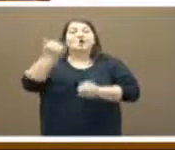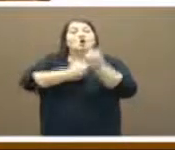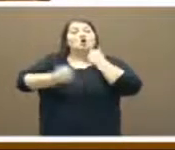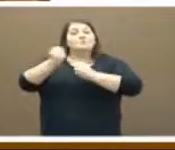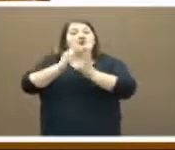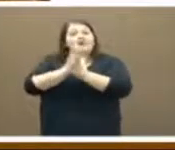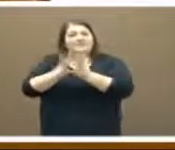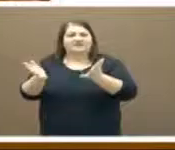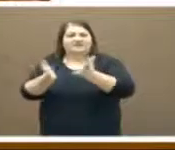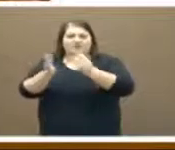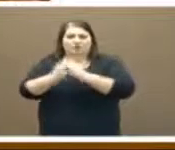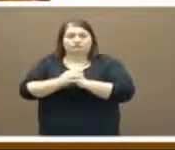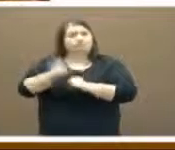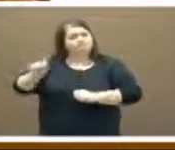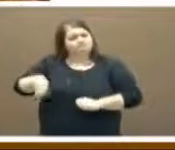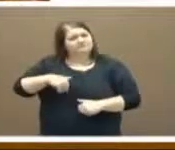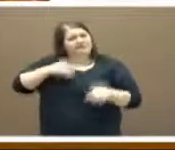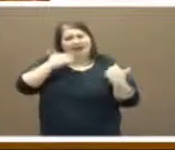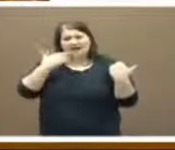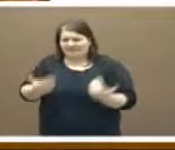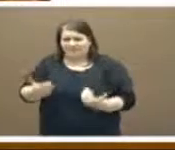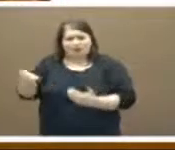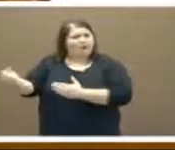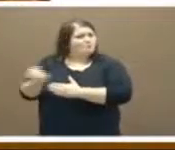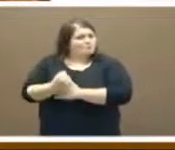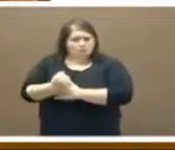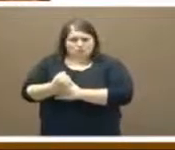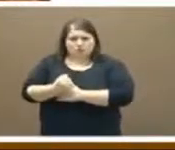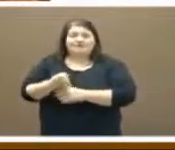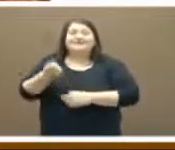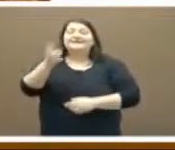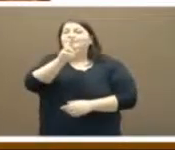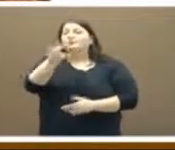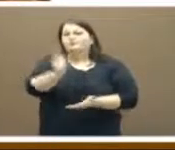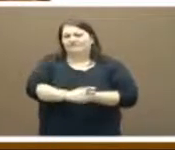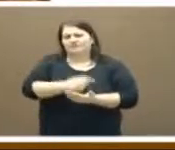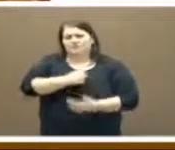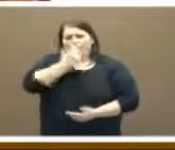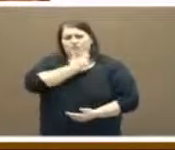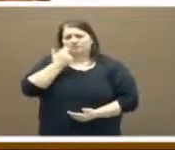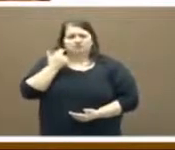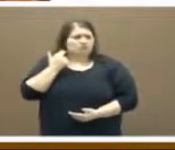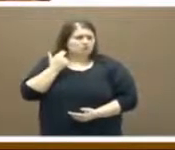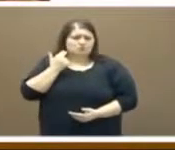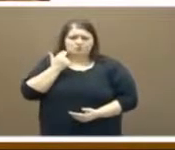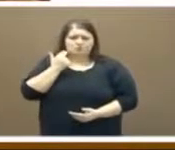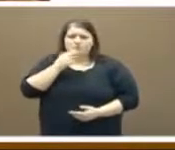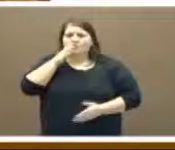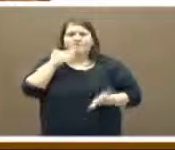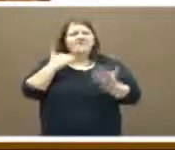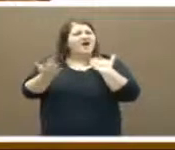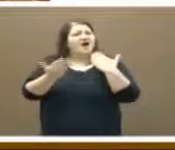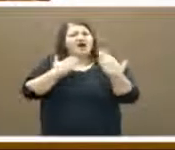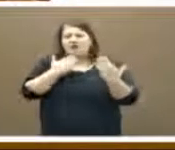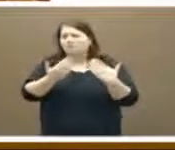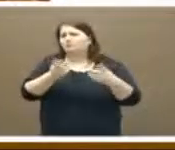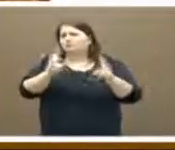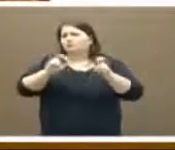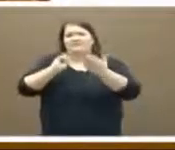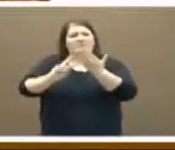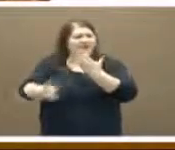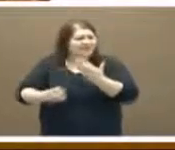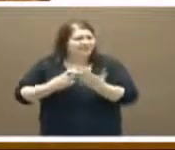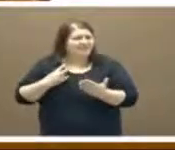economía. Agradecer esos apoyos y reiterar nuestro compromiso con el diálogo, con la